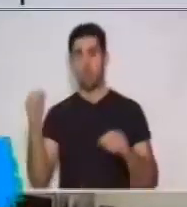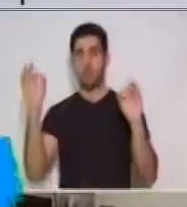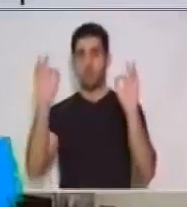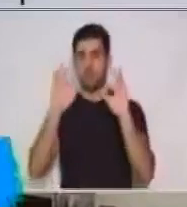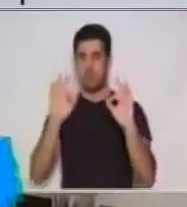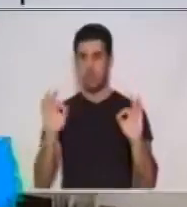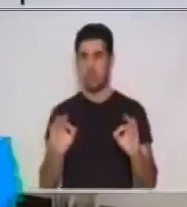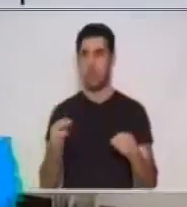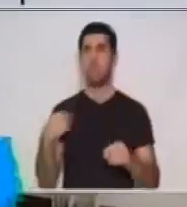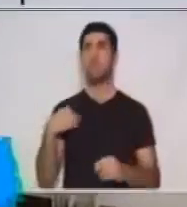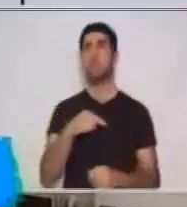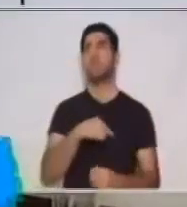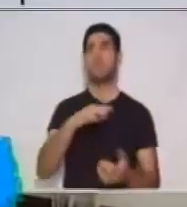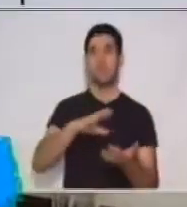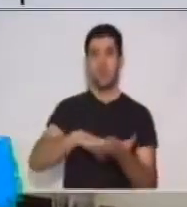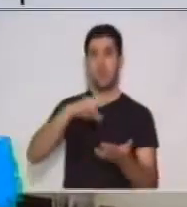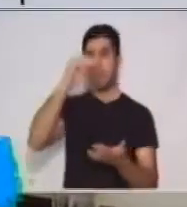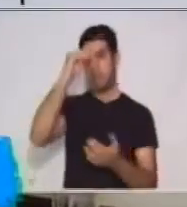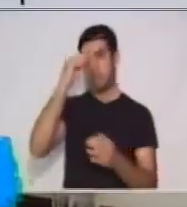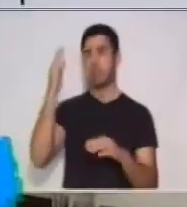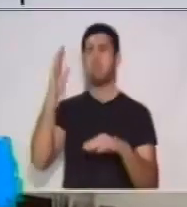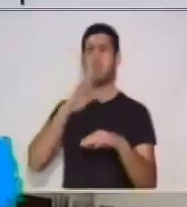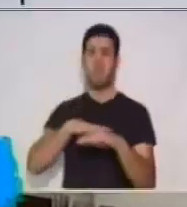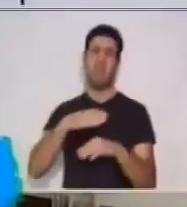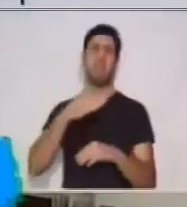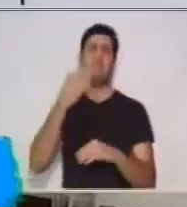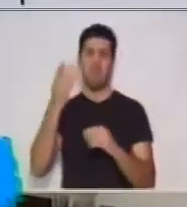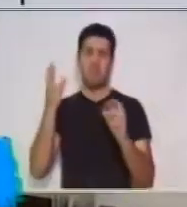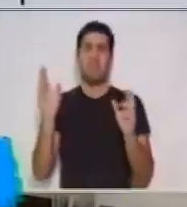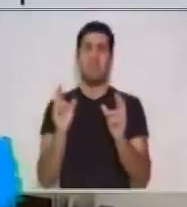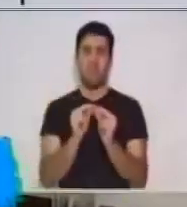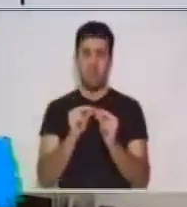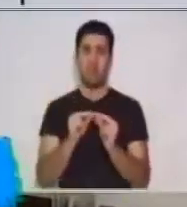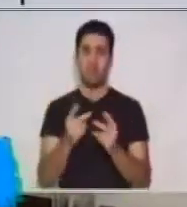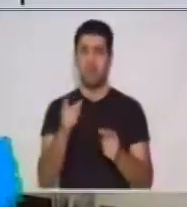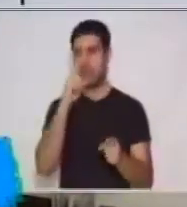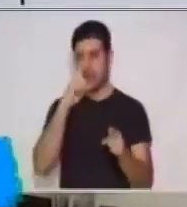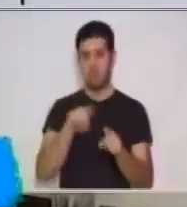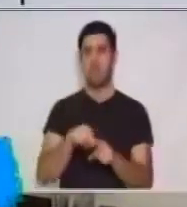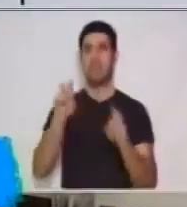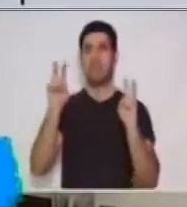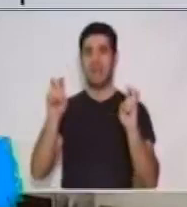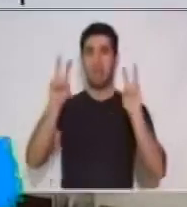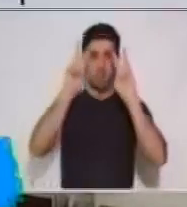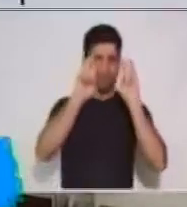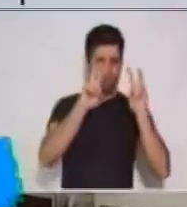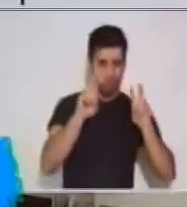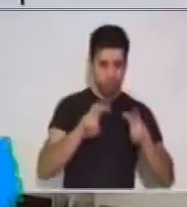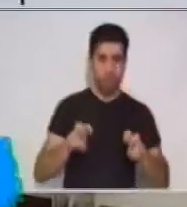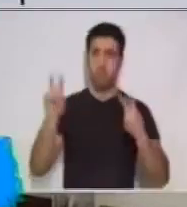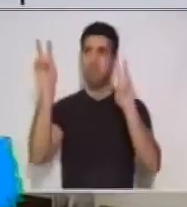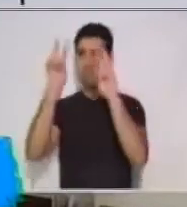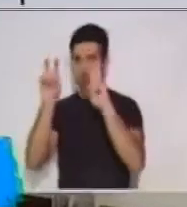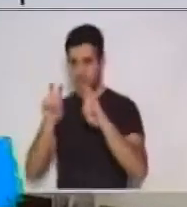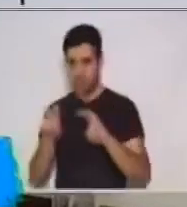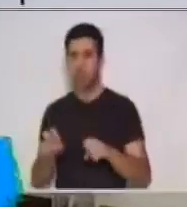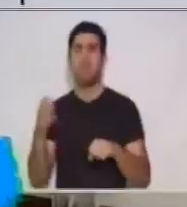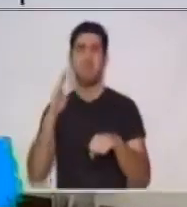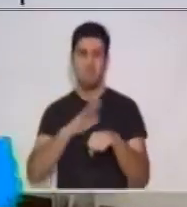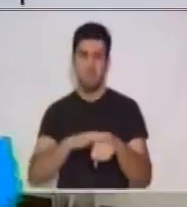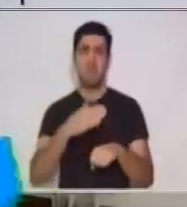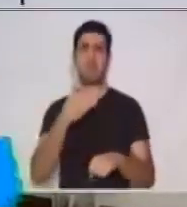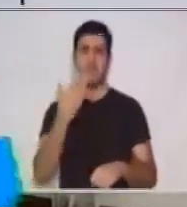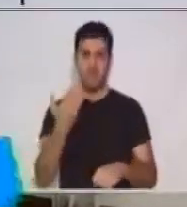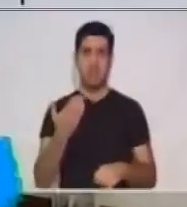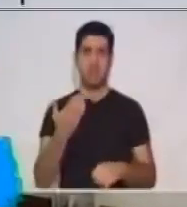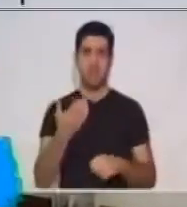que vamos a aprender que es un poco más práctica. También tiene que ver con el análisis de una razón, pero es más práctico